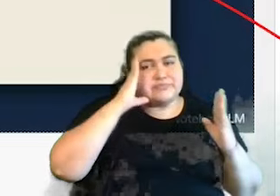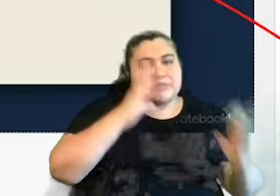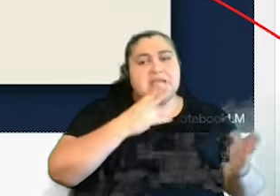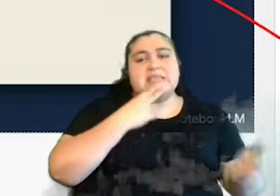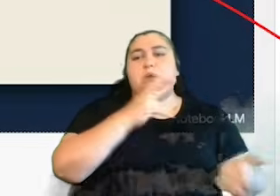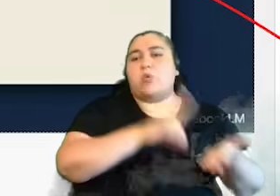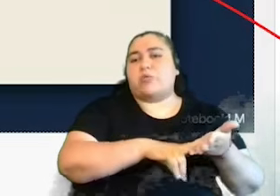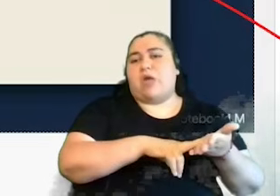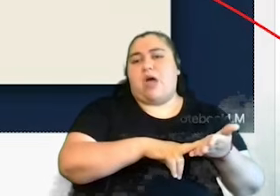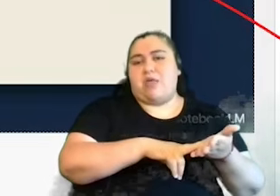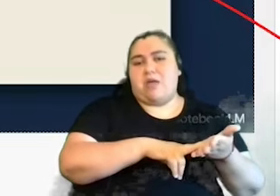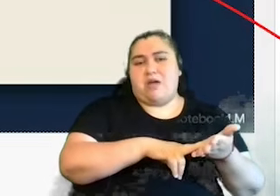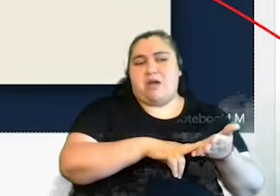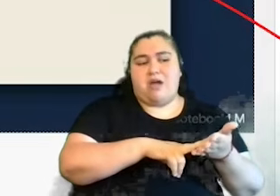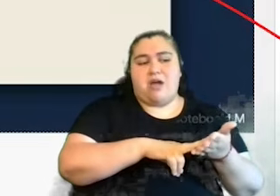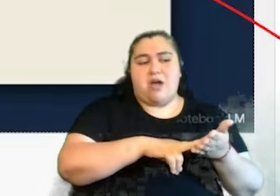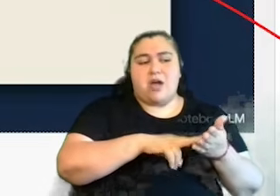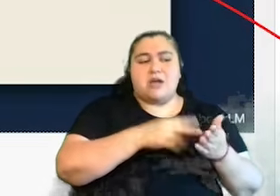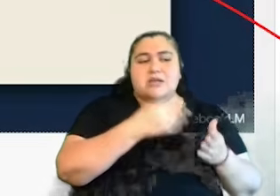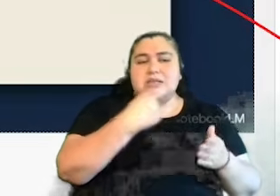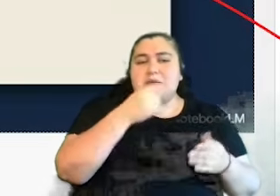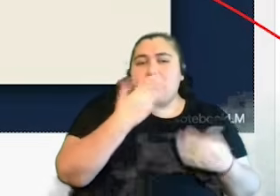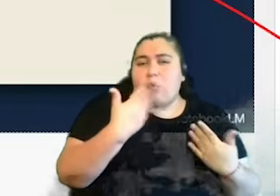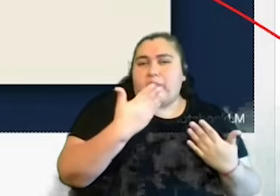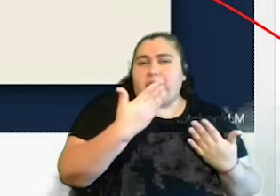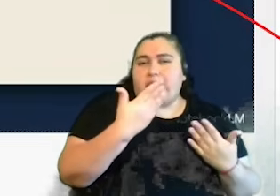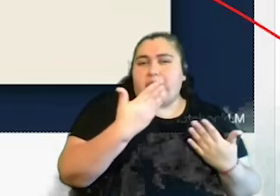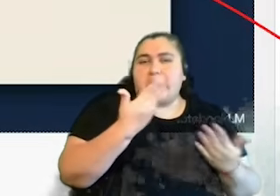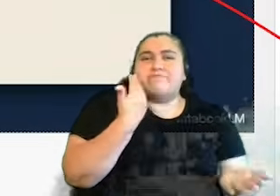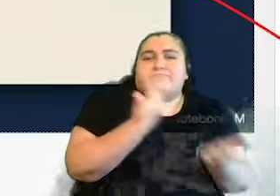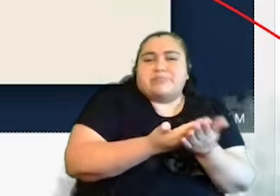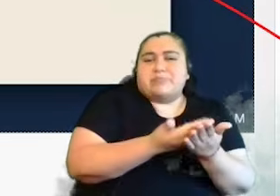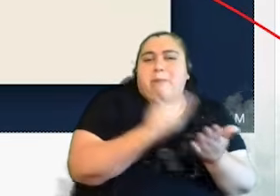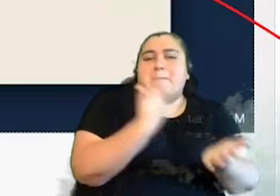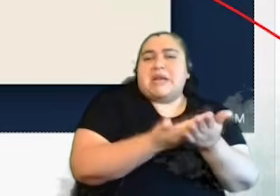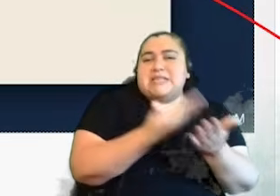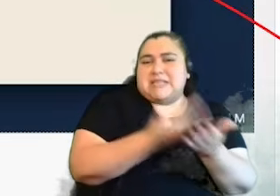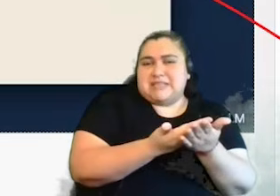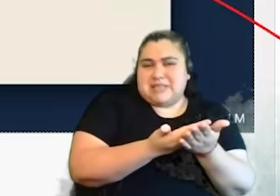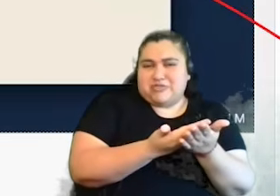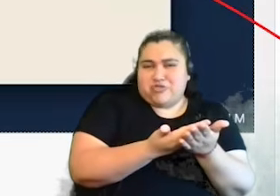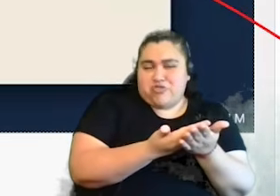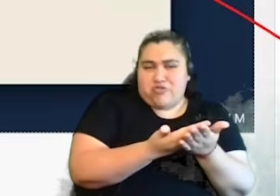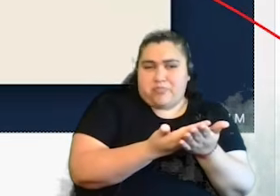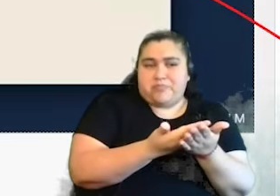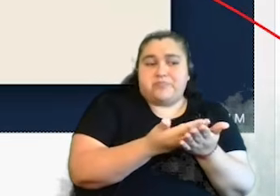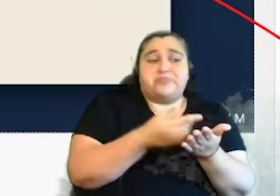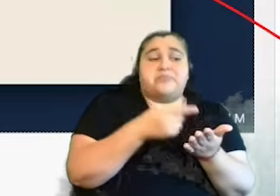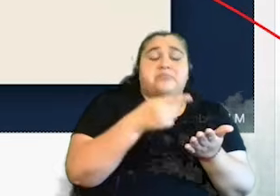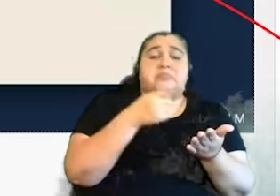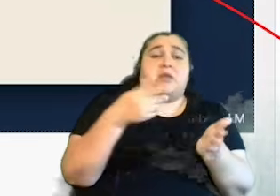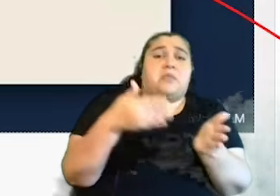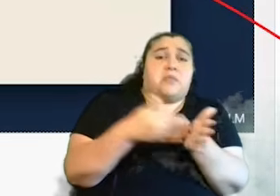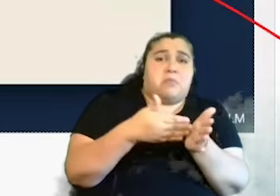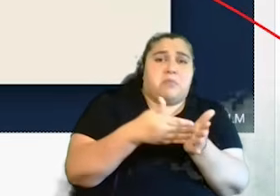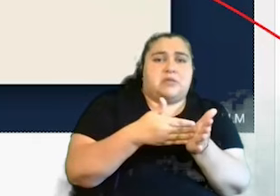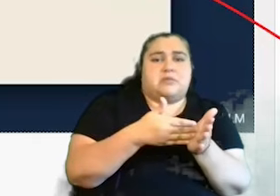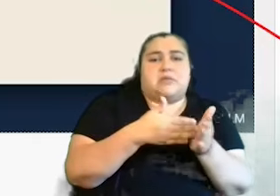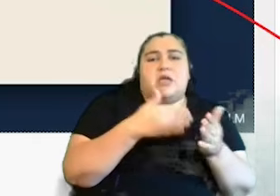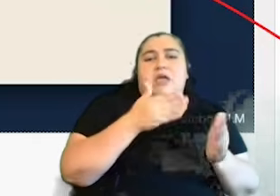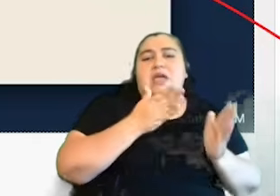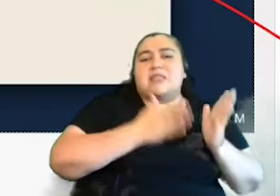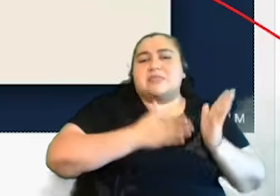una determinación de oficio, y por el tema de las sucesivas suspensiones que hubo por diferentes leyes